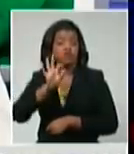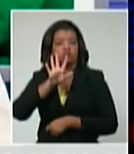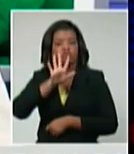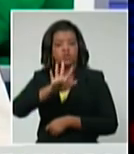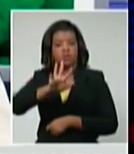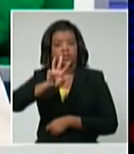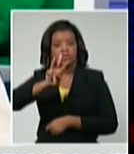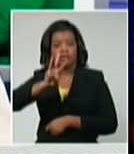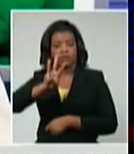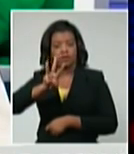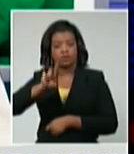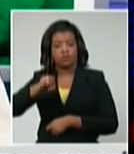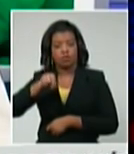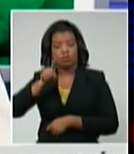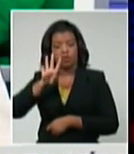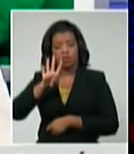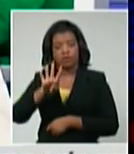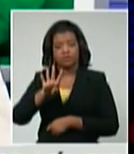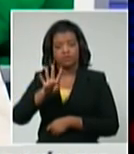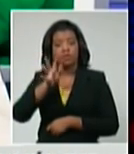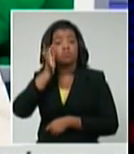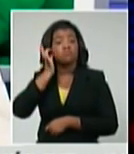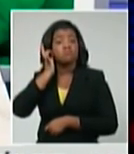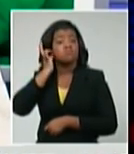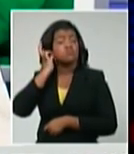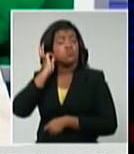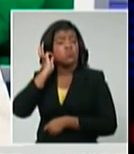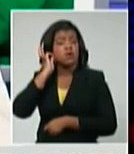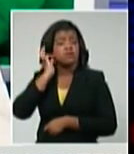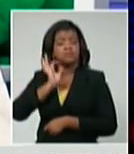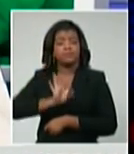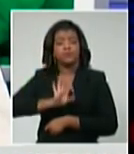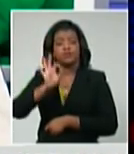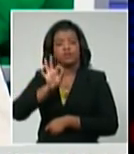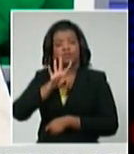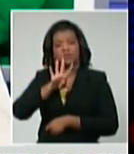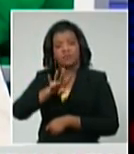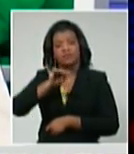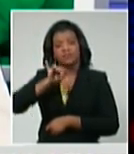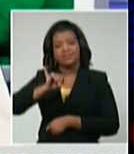53,4%. El femenino estamos hablando del